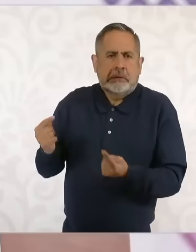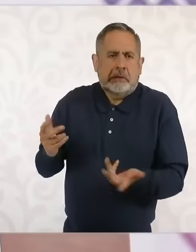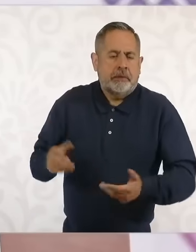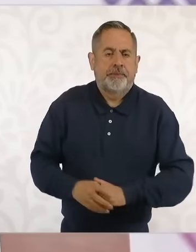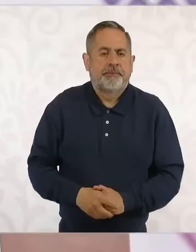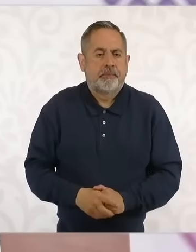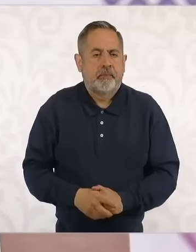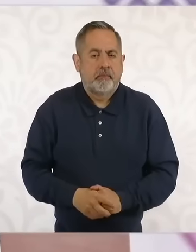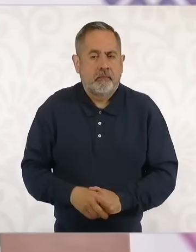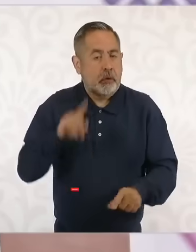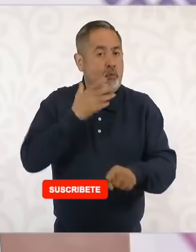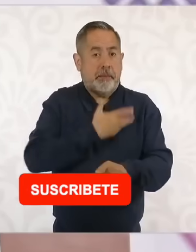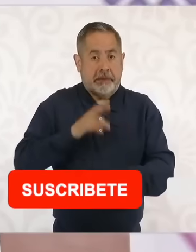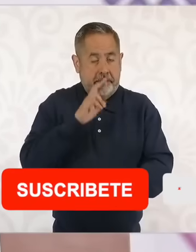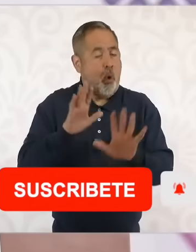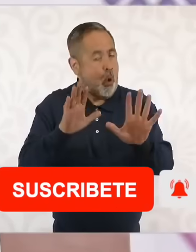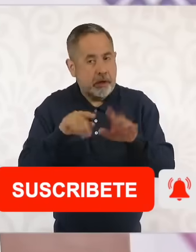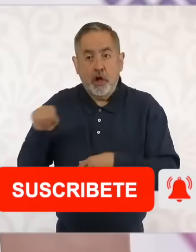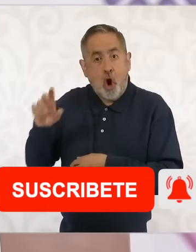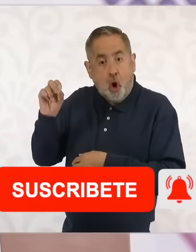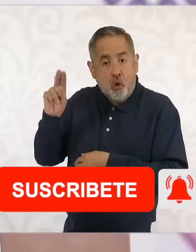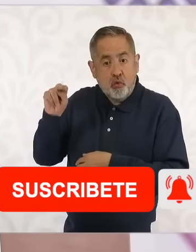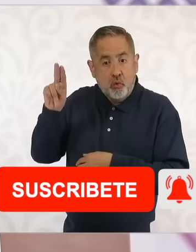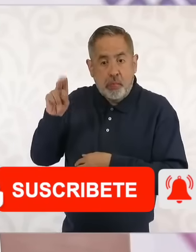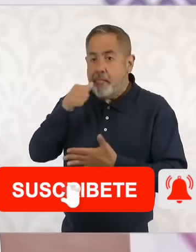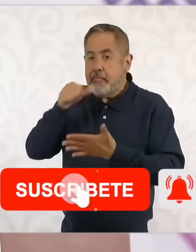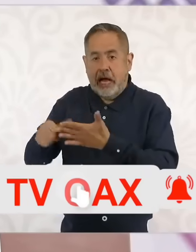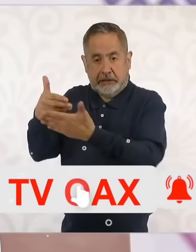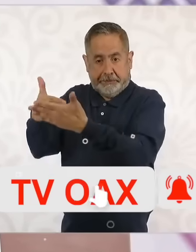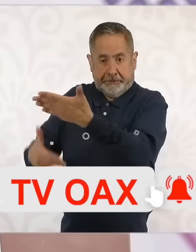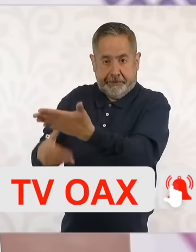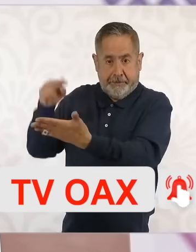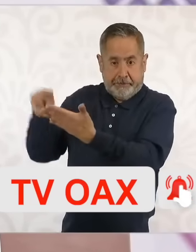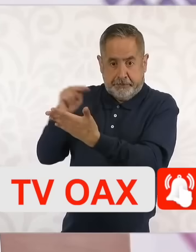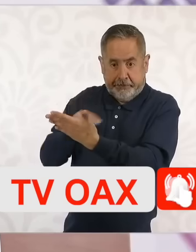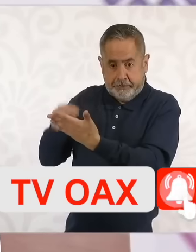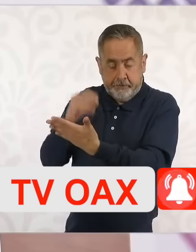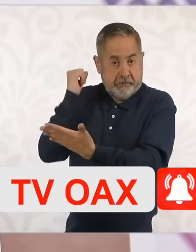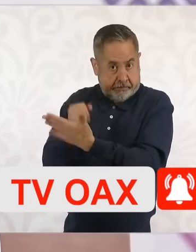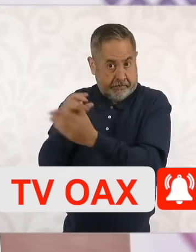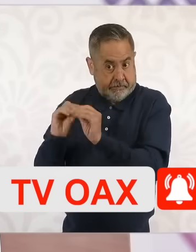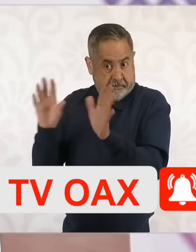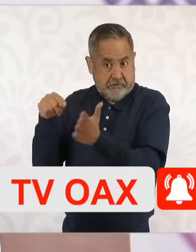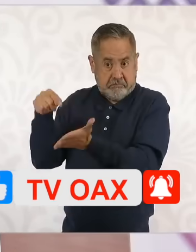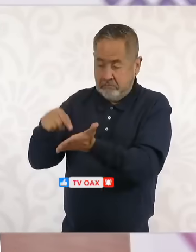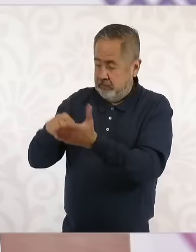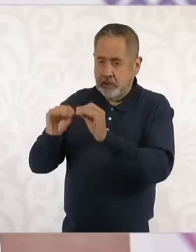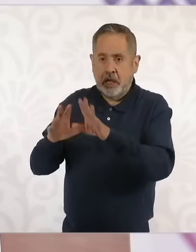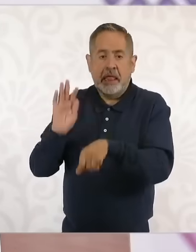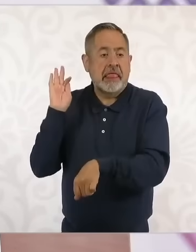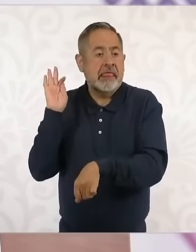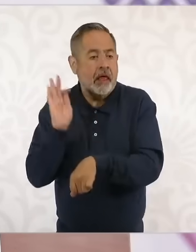Carta de las Naciones Unidas es muy clara en la defensa